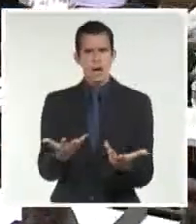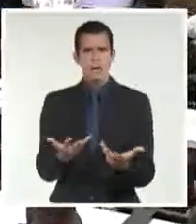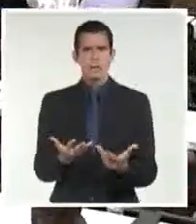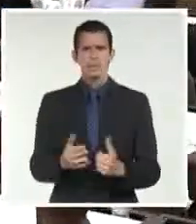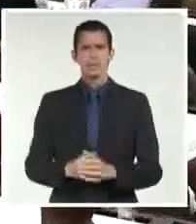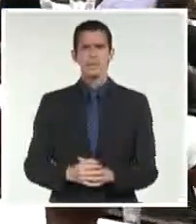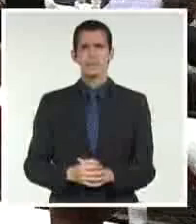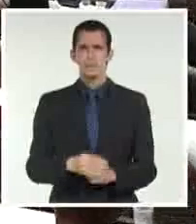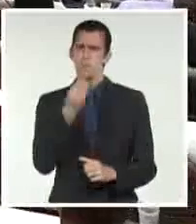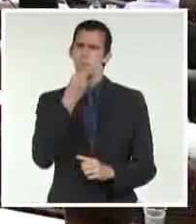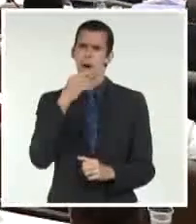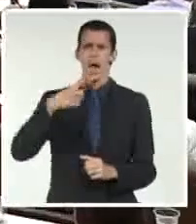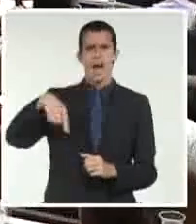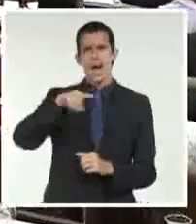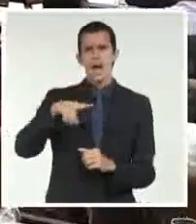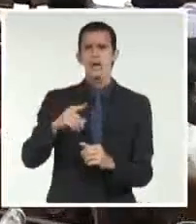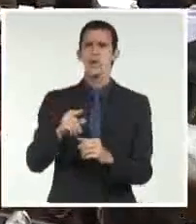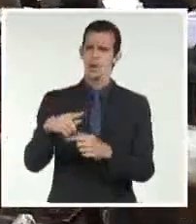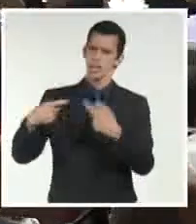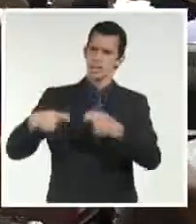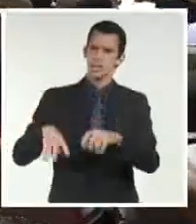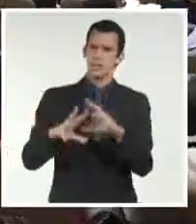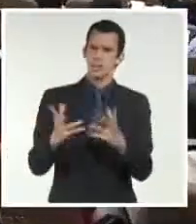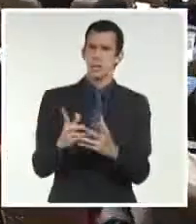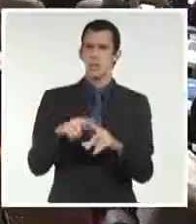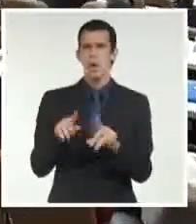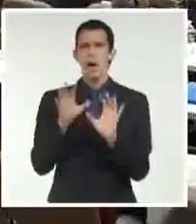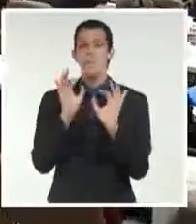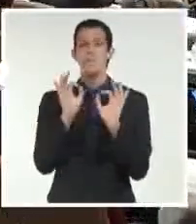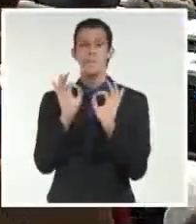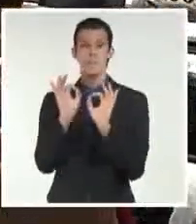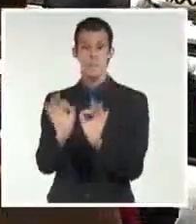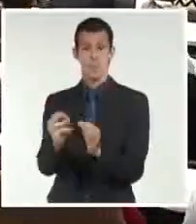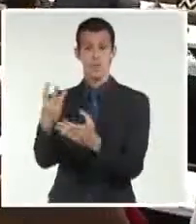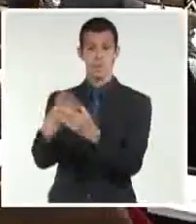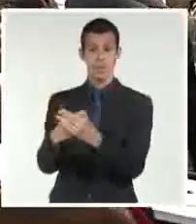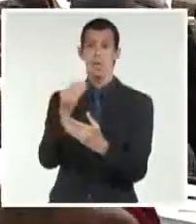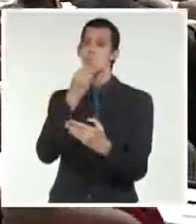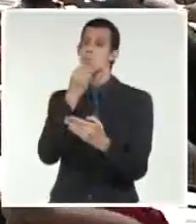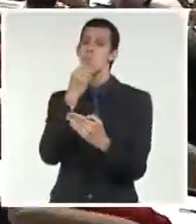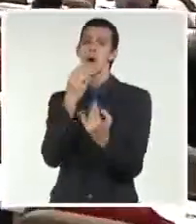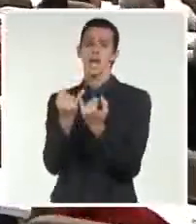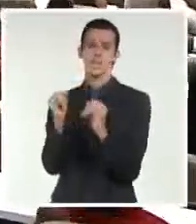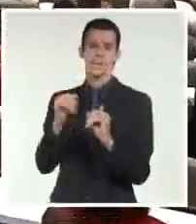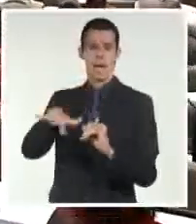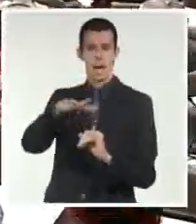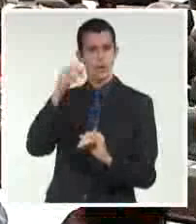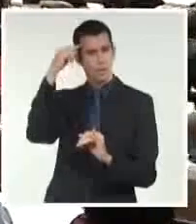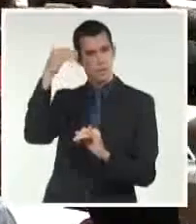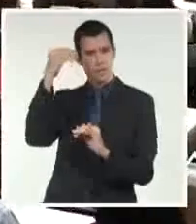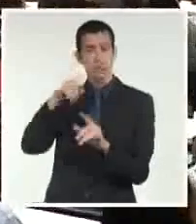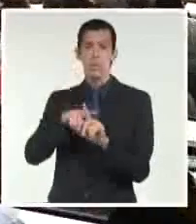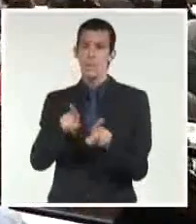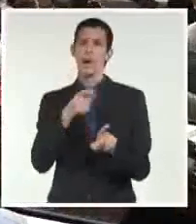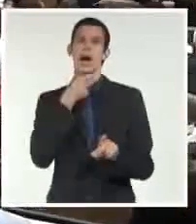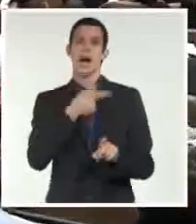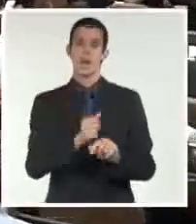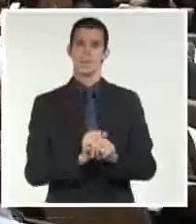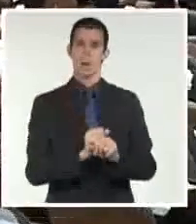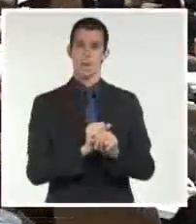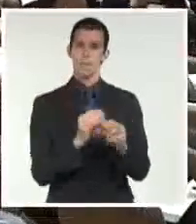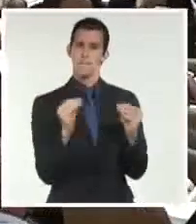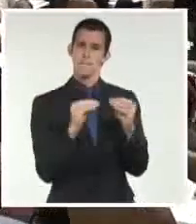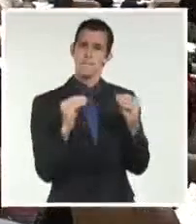misma medida se establecen las cuotas de responsabilidad, de manera que se ubican en el equilibrio de la balanza que significa la